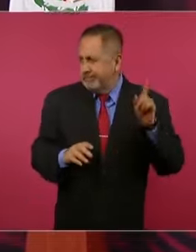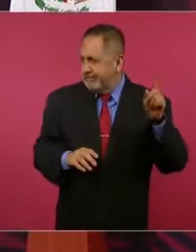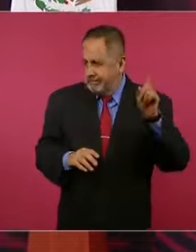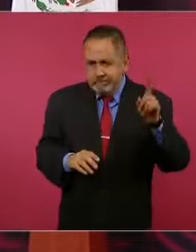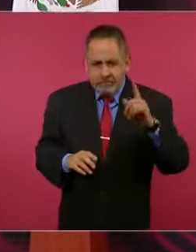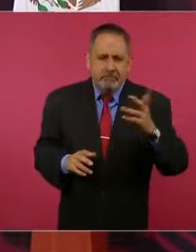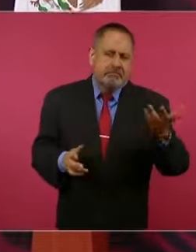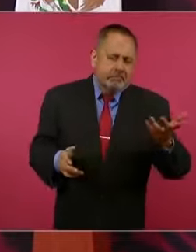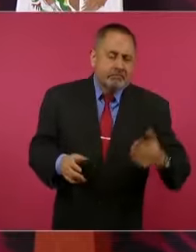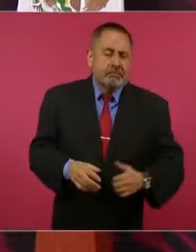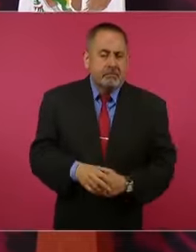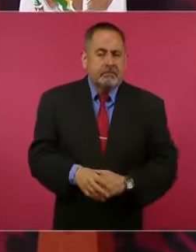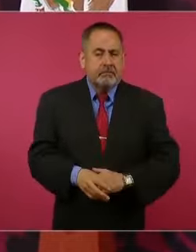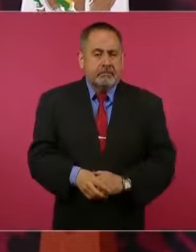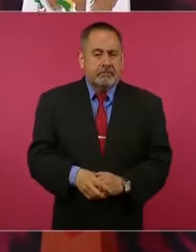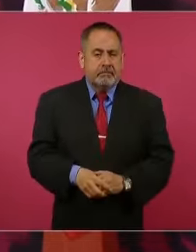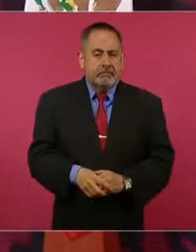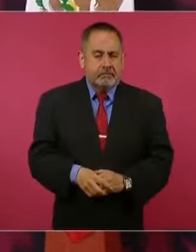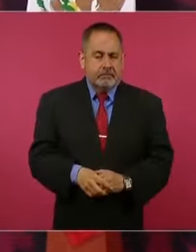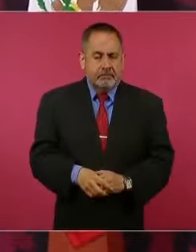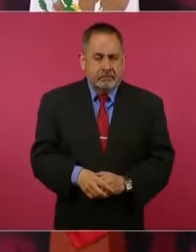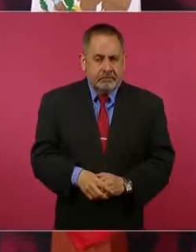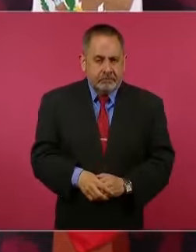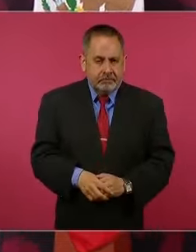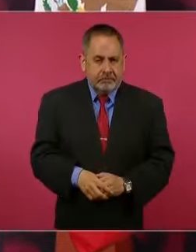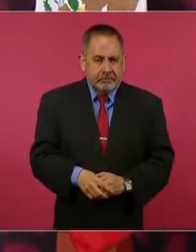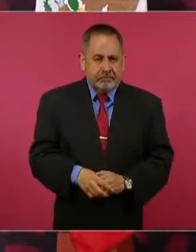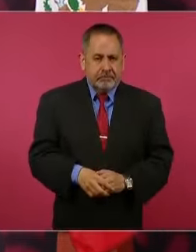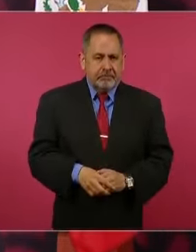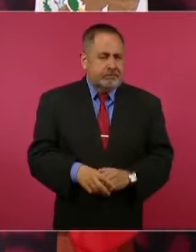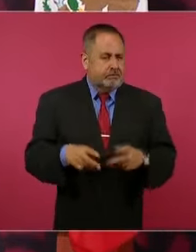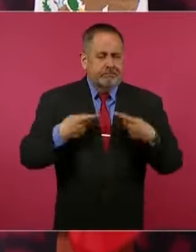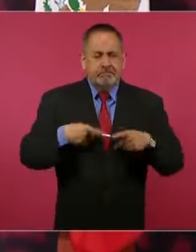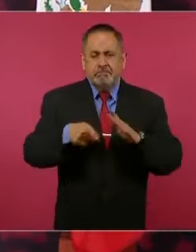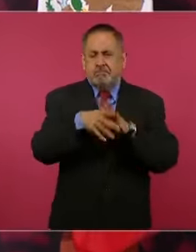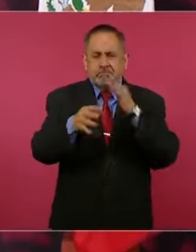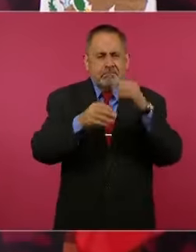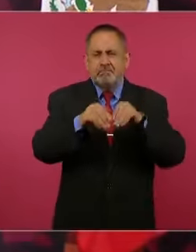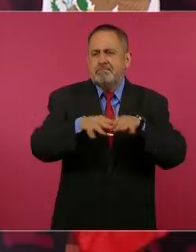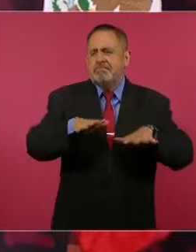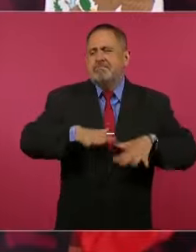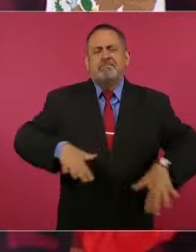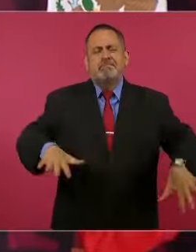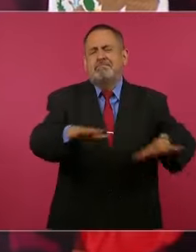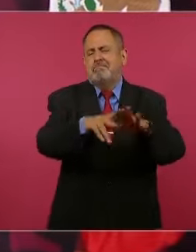arriba y los periodistas en general